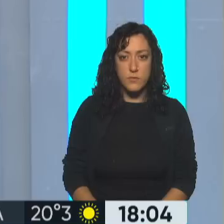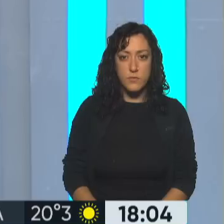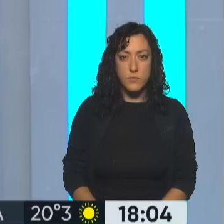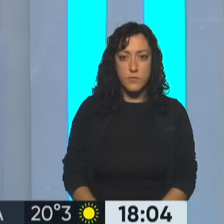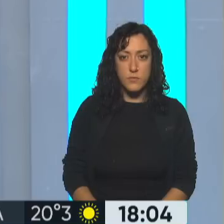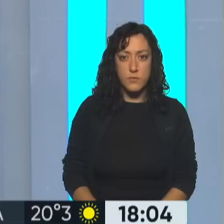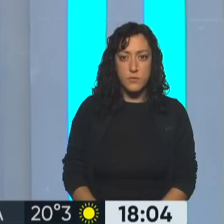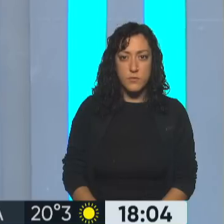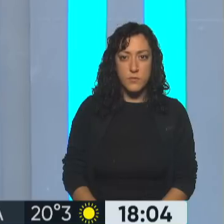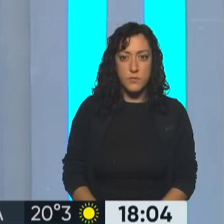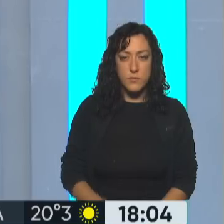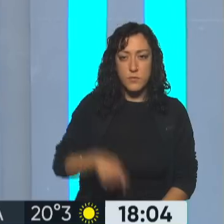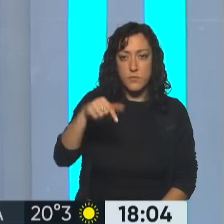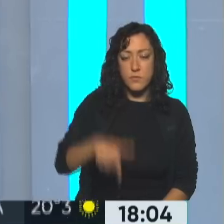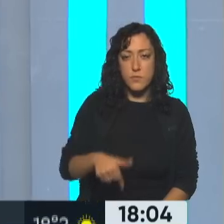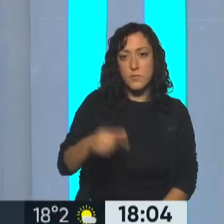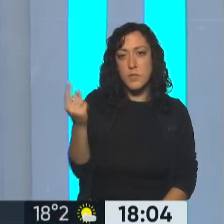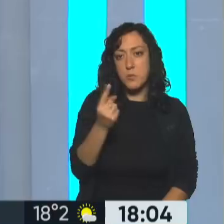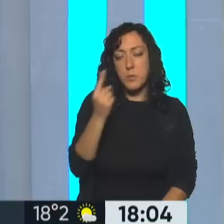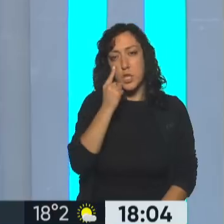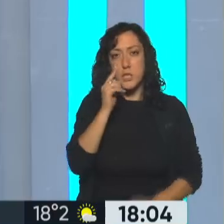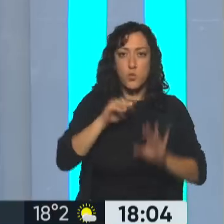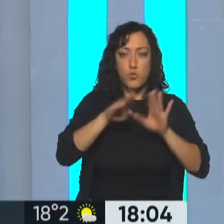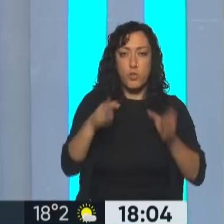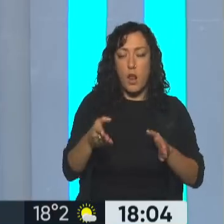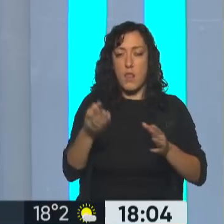Es un momento muy, pero muy delicado institucional.